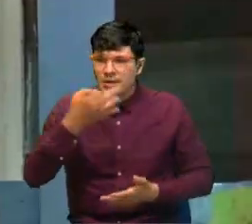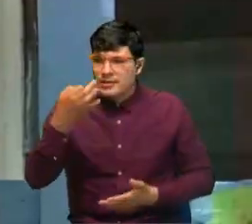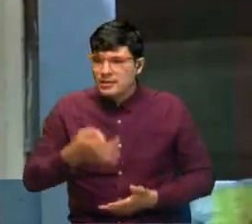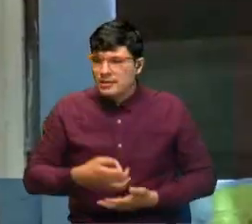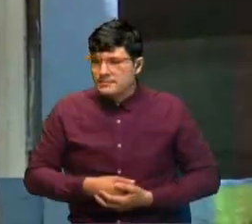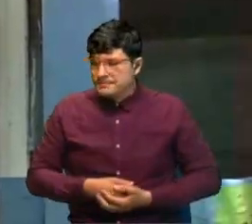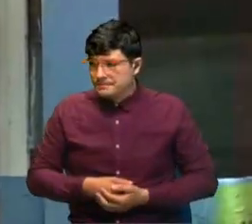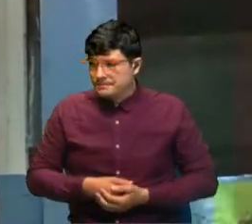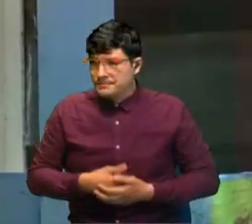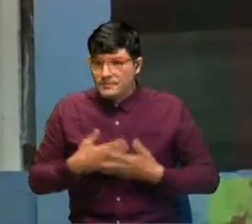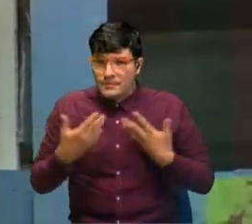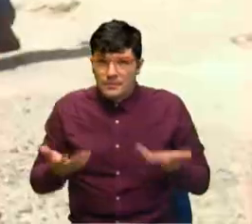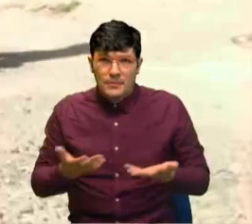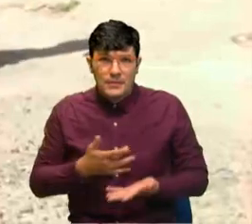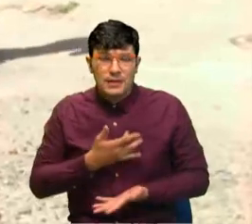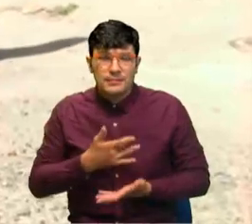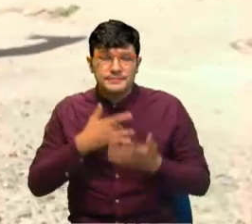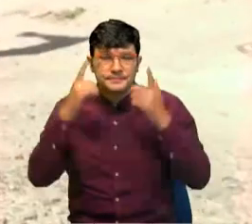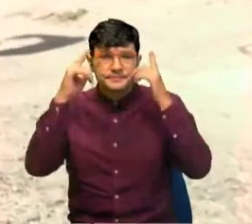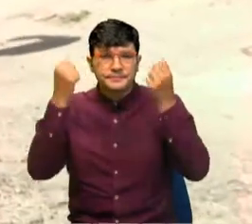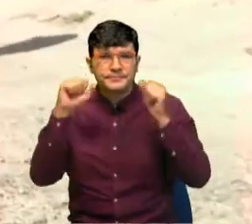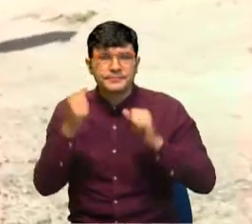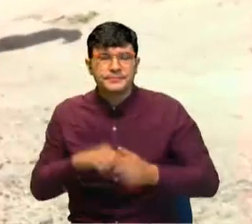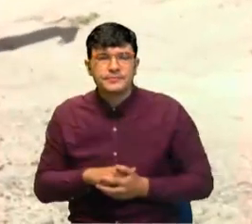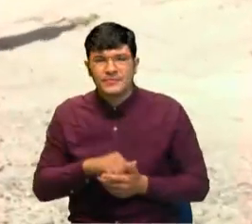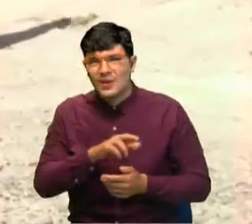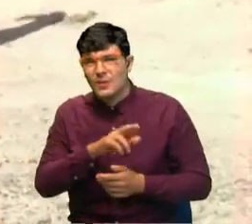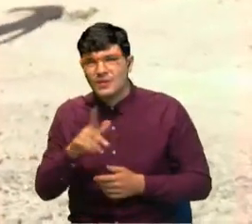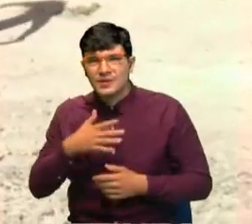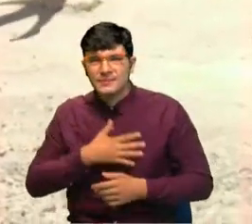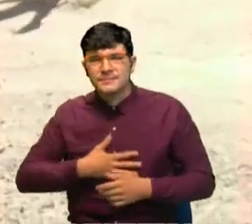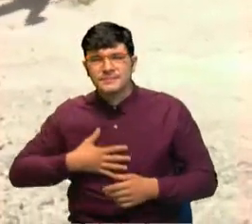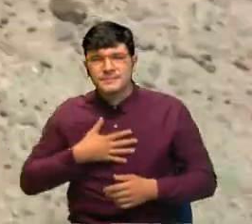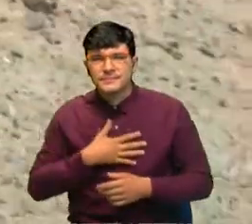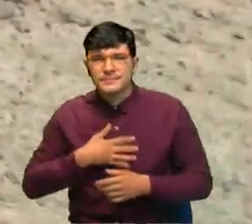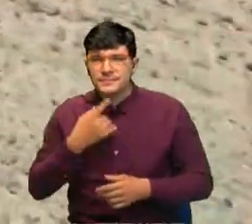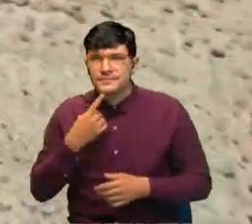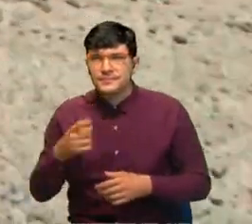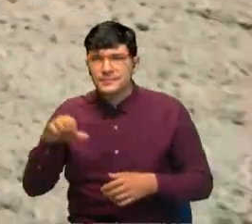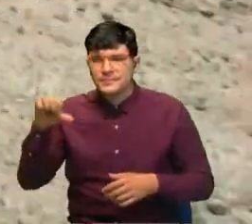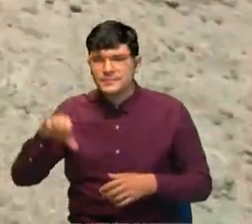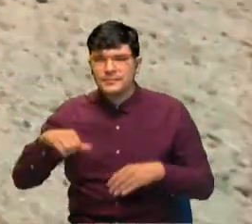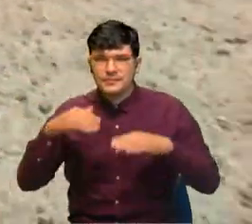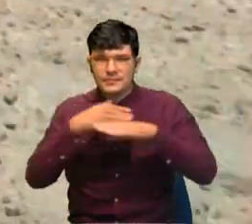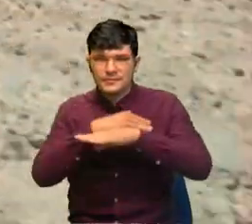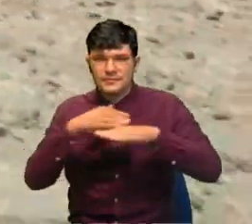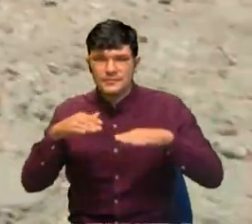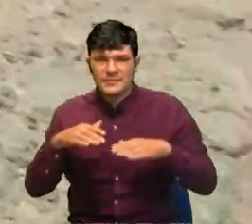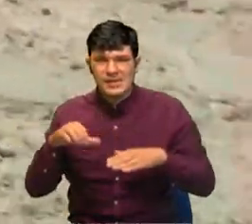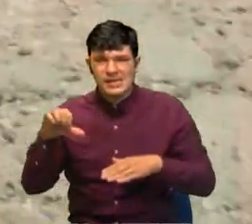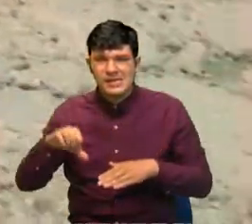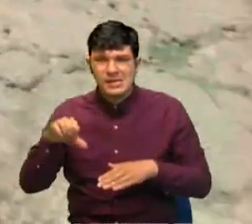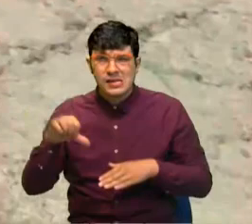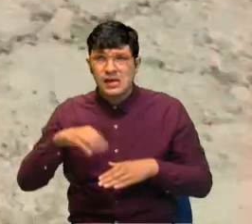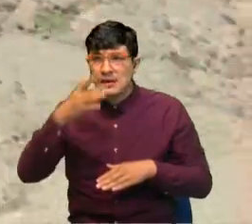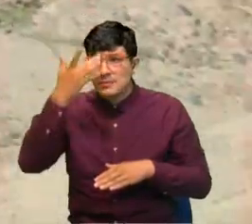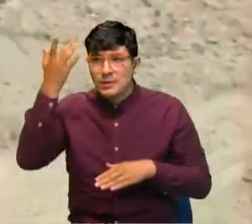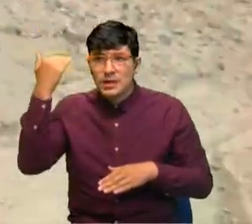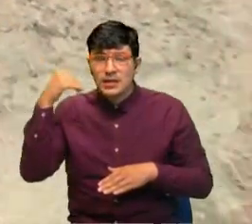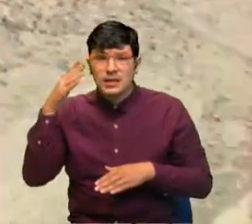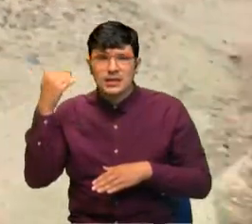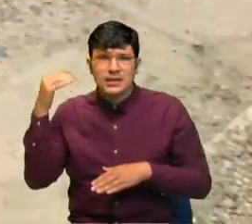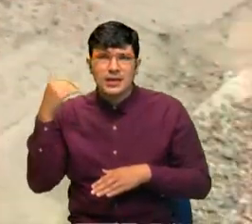es preocupante otra de las inconformidades del sector es el mal estado en el que se encuentra en las vías ya que no han sido intervenidas